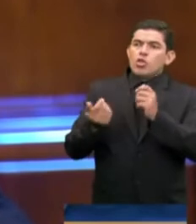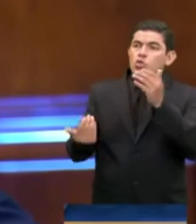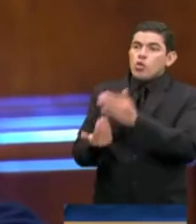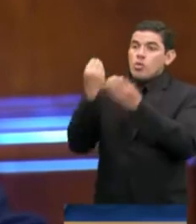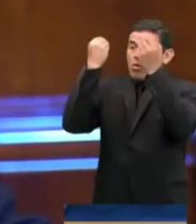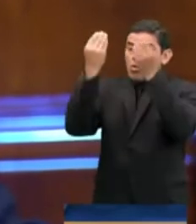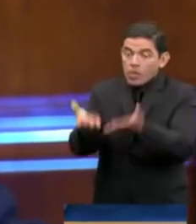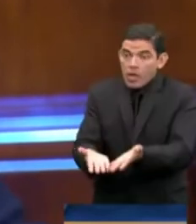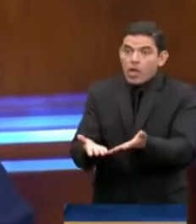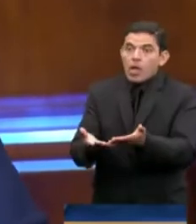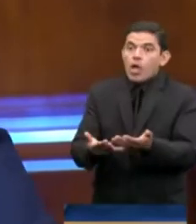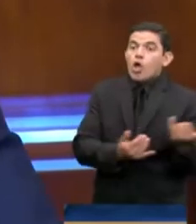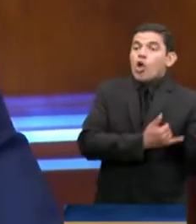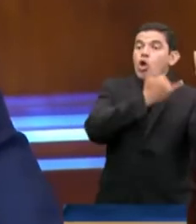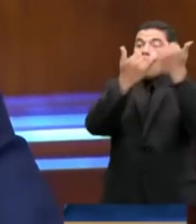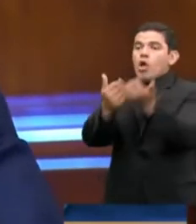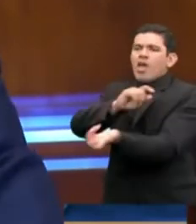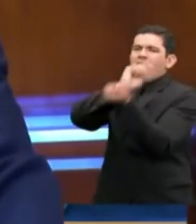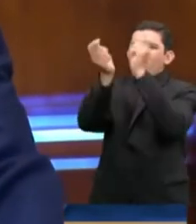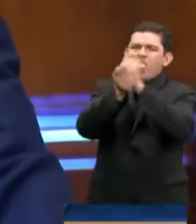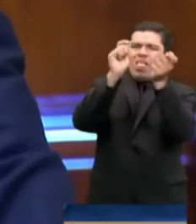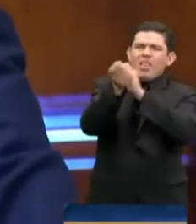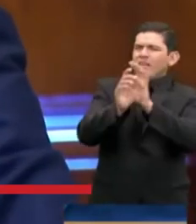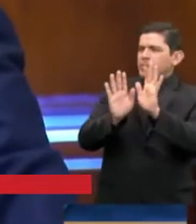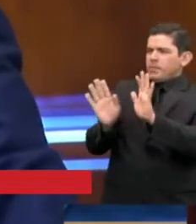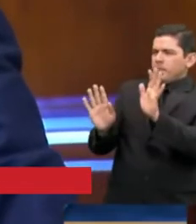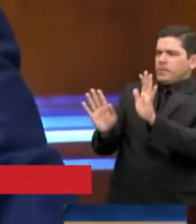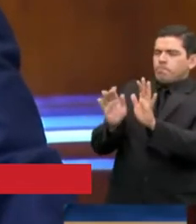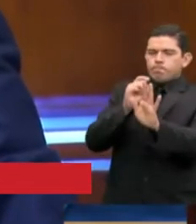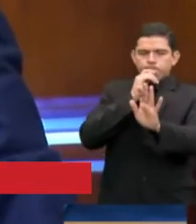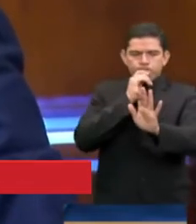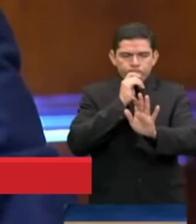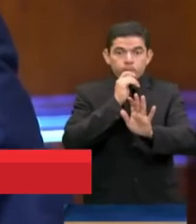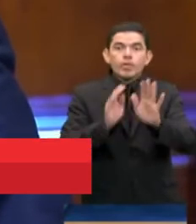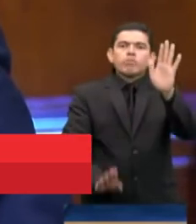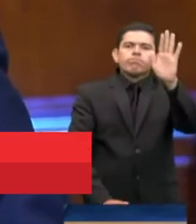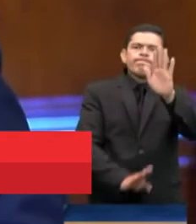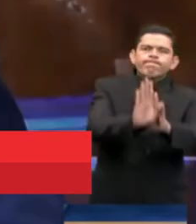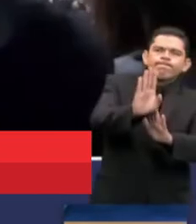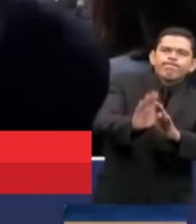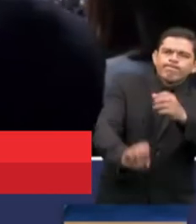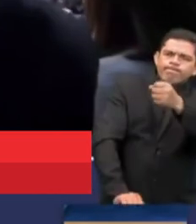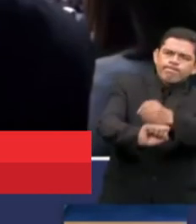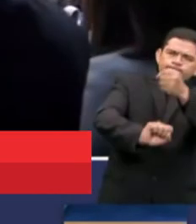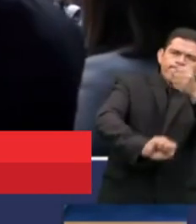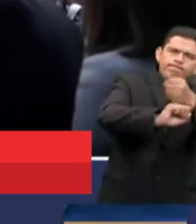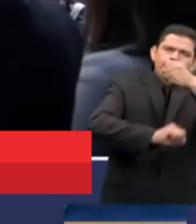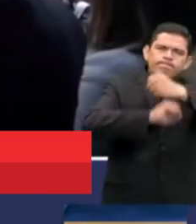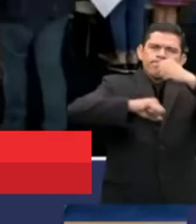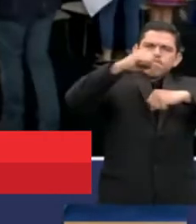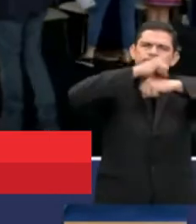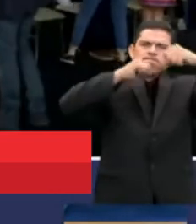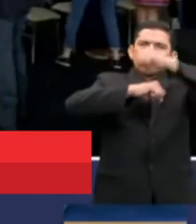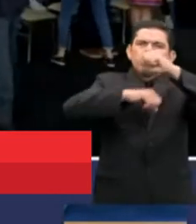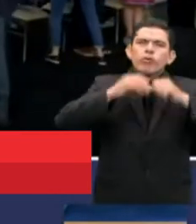aplica cuando llega al poder. Un pueblo solo construye su futuro a través